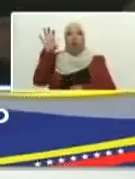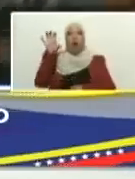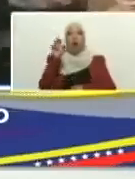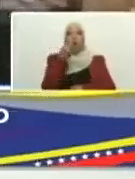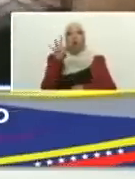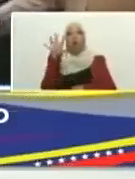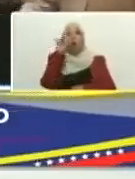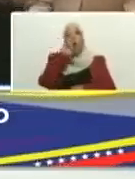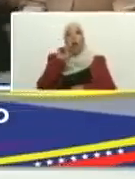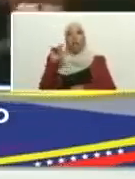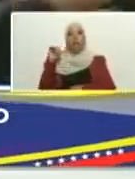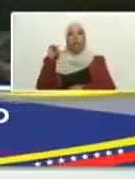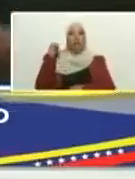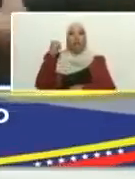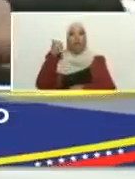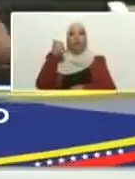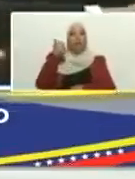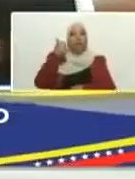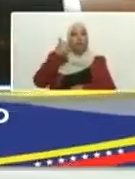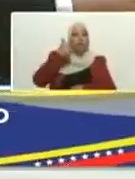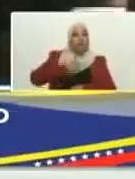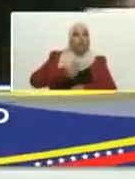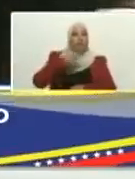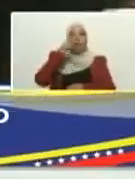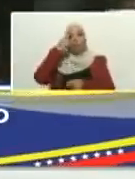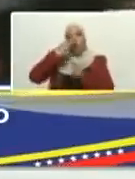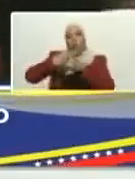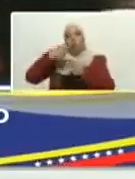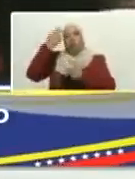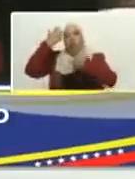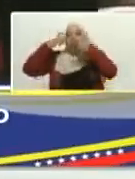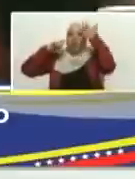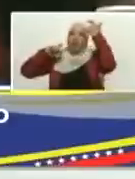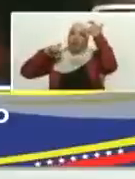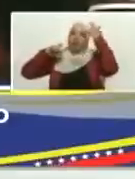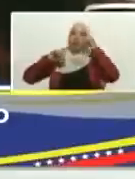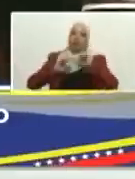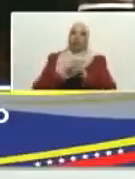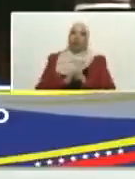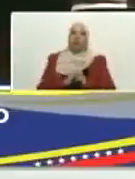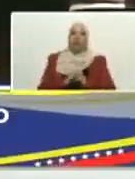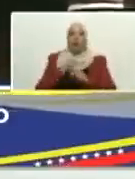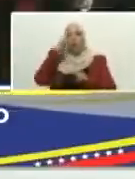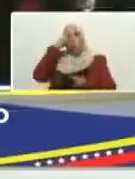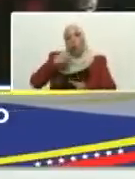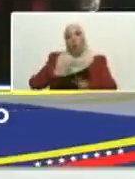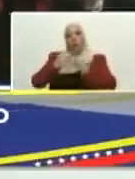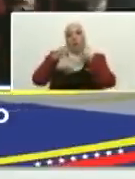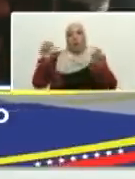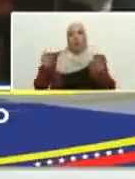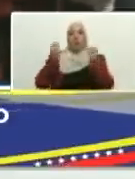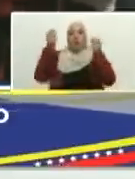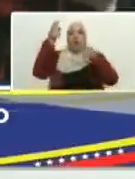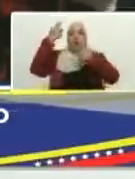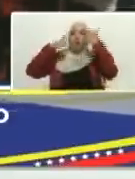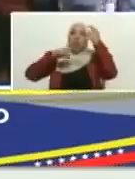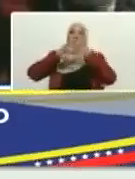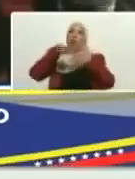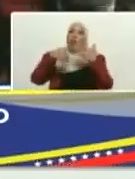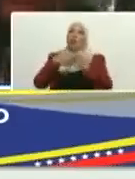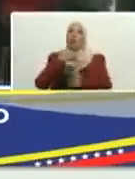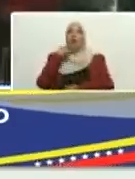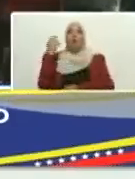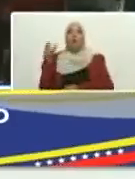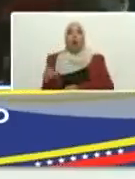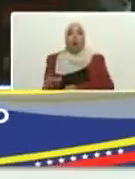24 años. Honor y gloria a nuestro comandante Hugo Chávez. Honor y gloria a todos los caídos. Honor